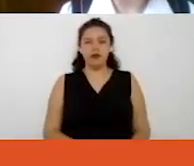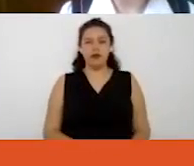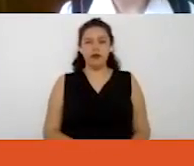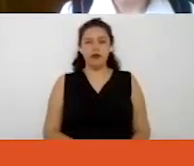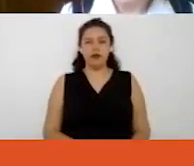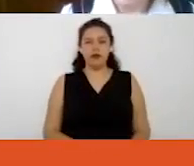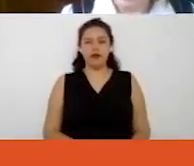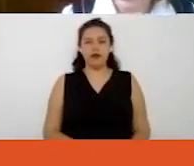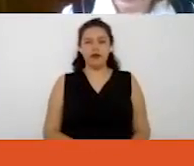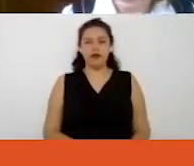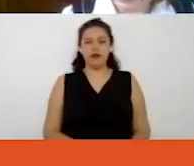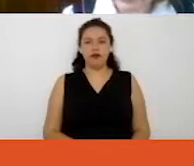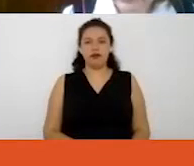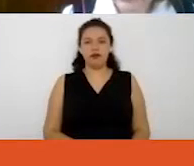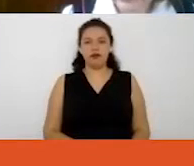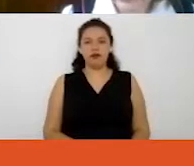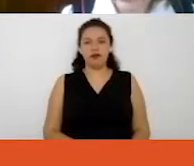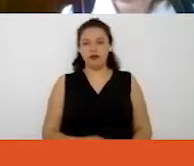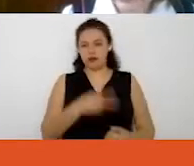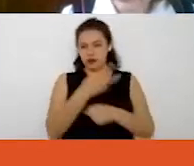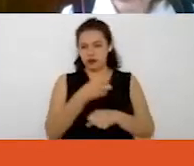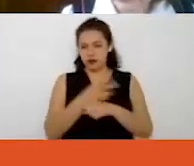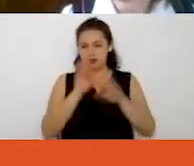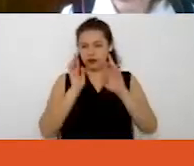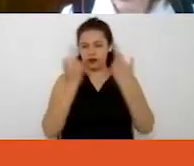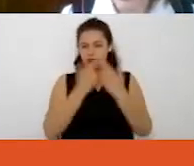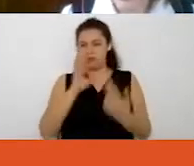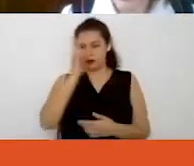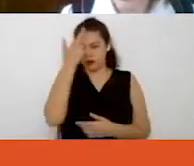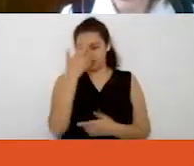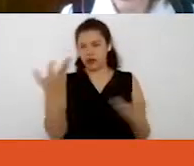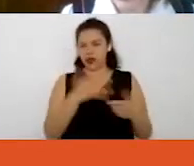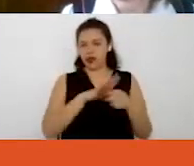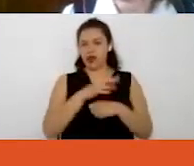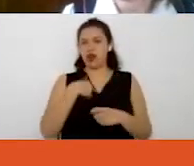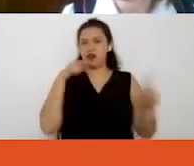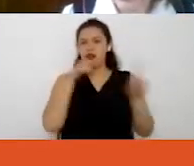la segunda inspección, ¿recordaban qué se hacía o cuál era el fin de esta inspección?